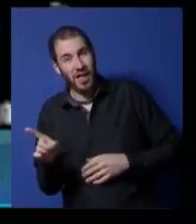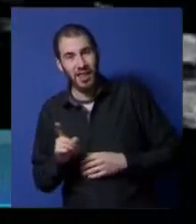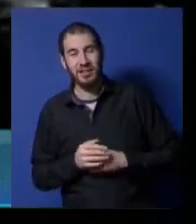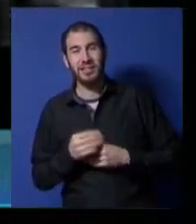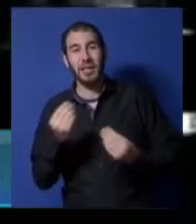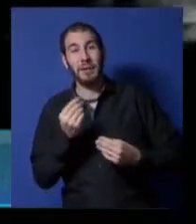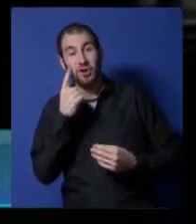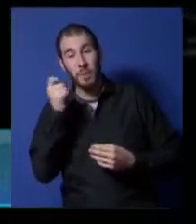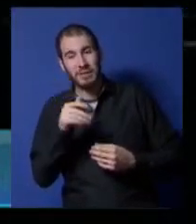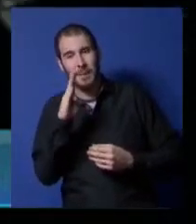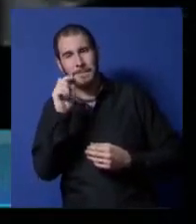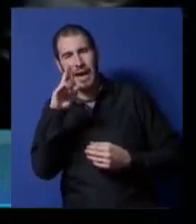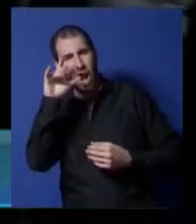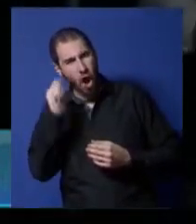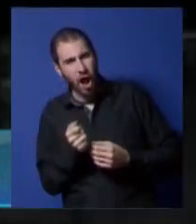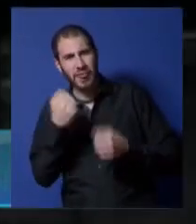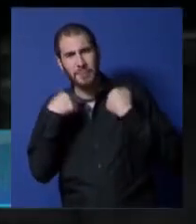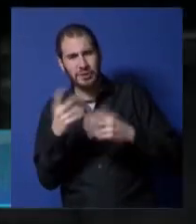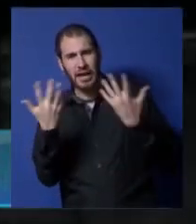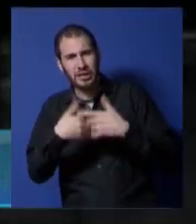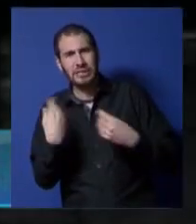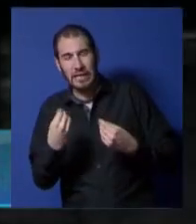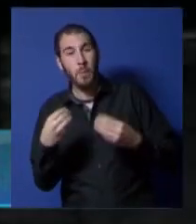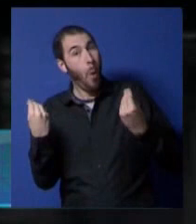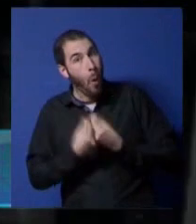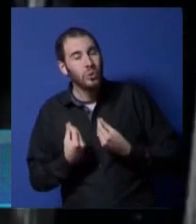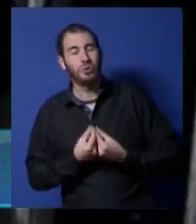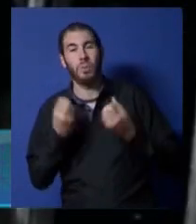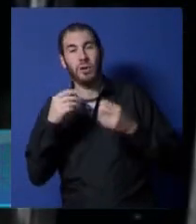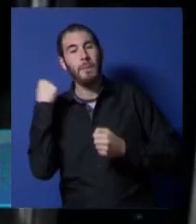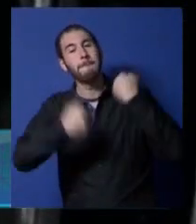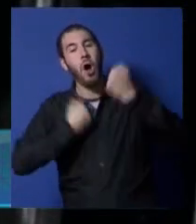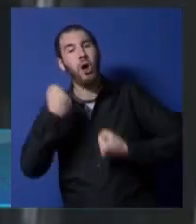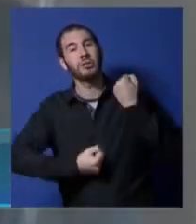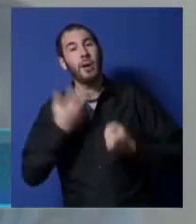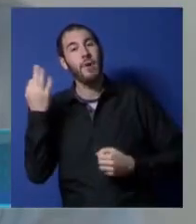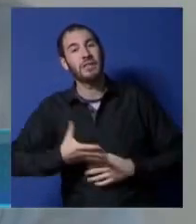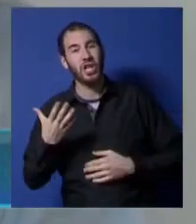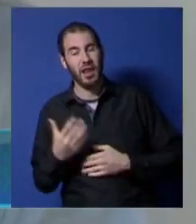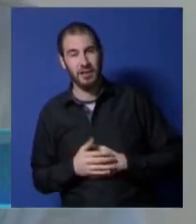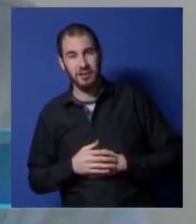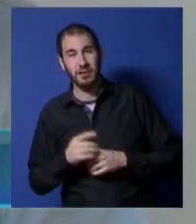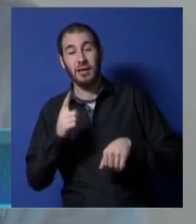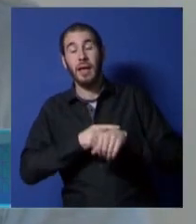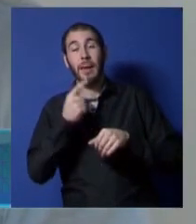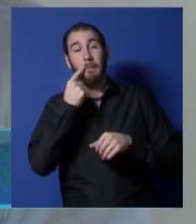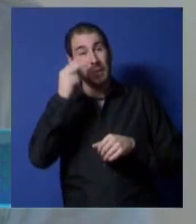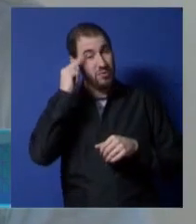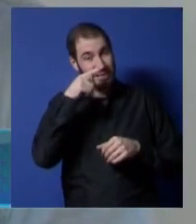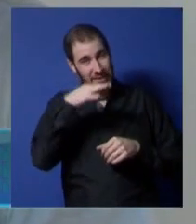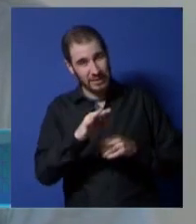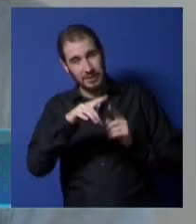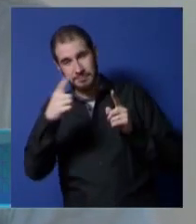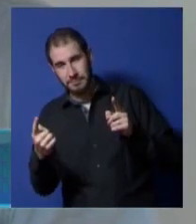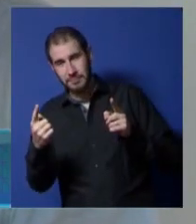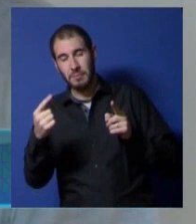pasa con Humberto Barloa? ¿Qué tiene que ver con el deporte? Tiene mucho que ver porque fue boxeador profesional. Entre la década del 70